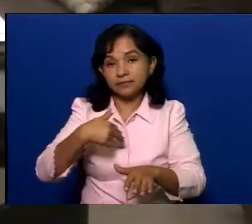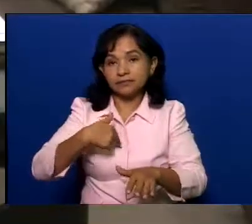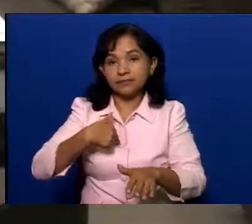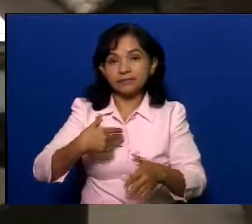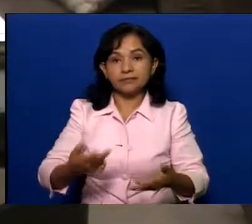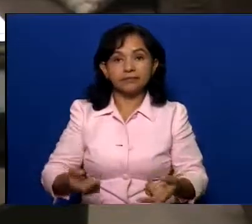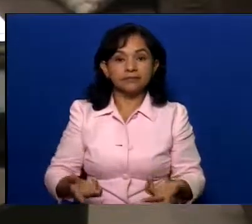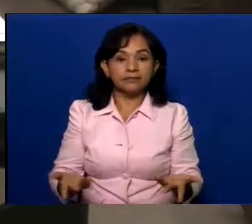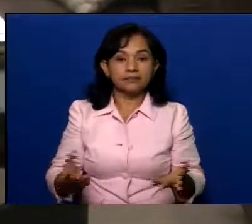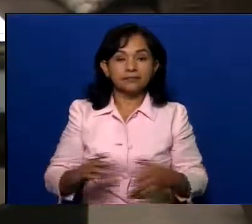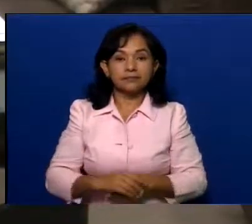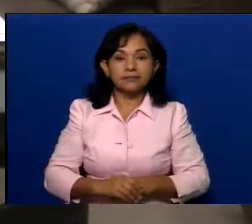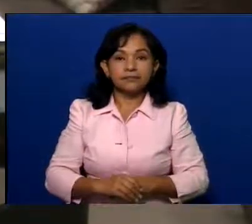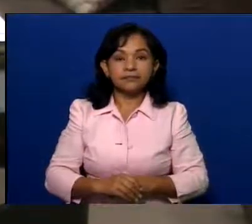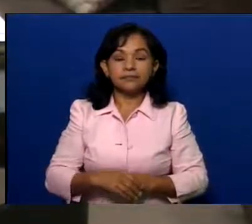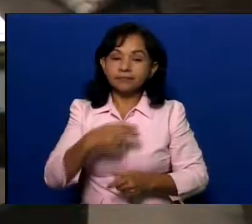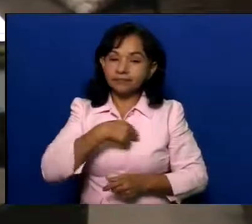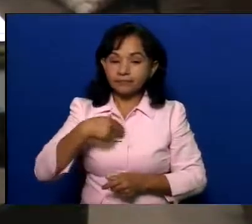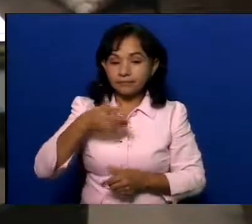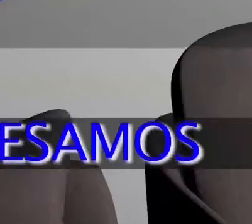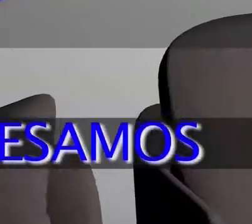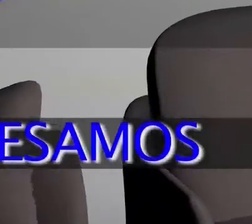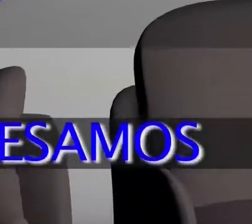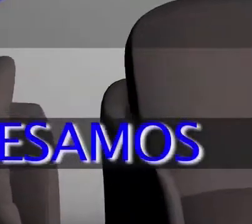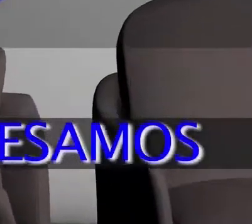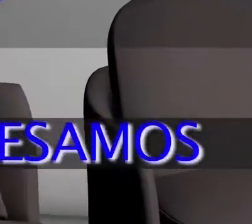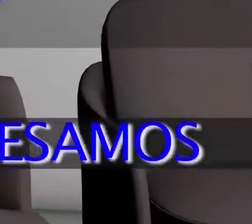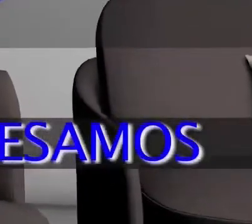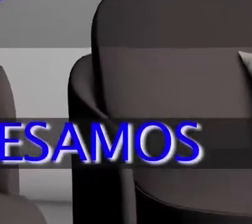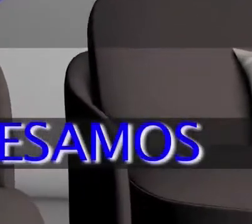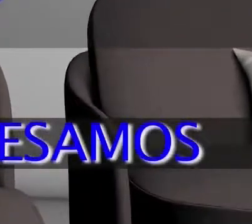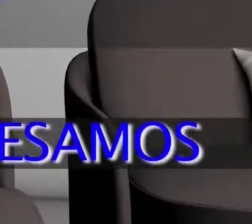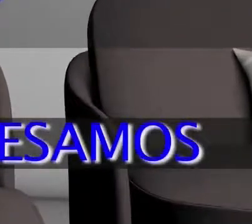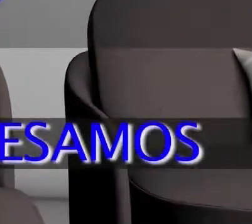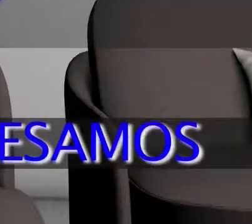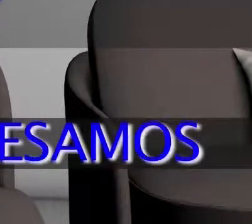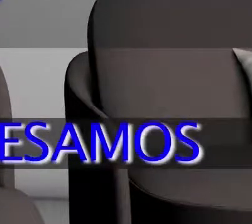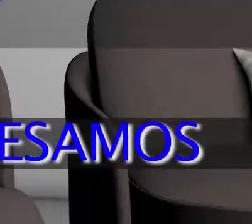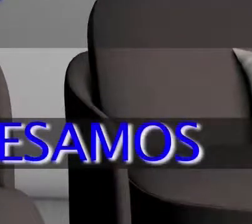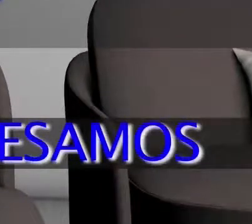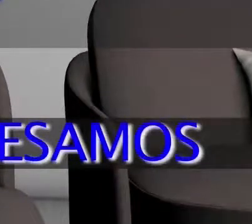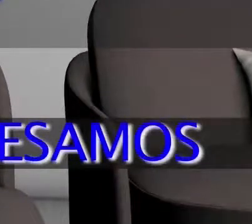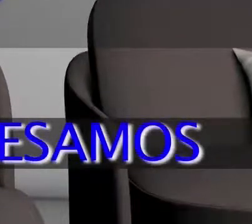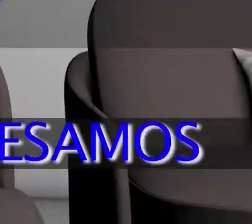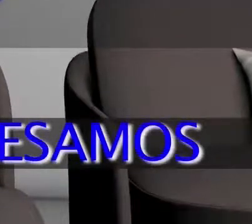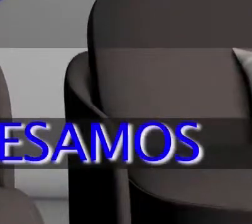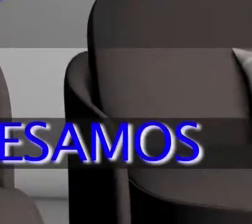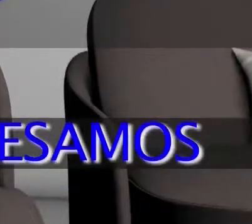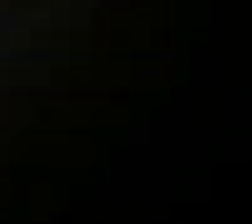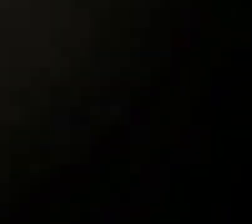detección precoz de este problema. Por ejemplo, en el cáncer de mama está el